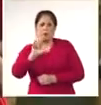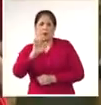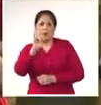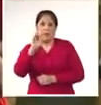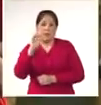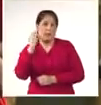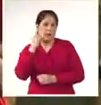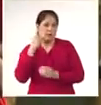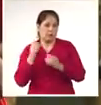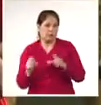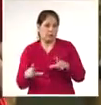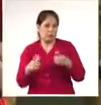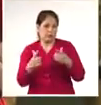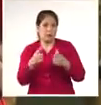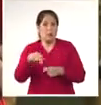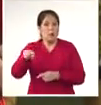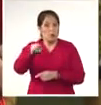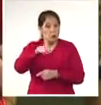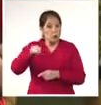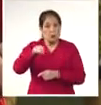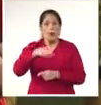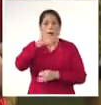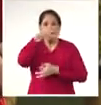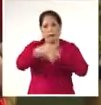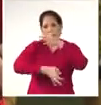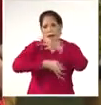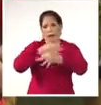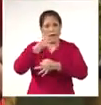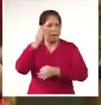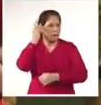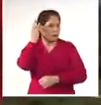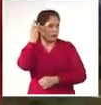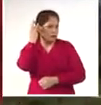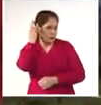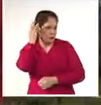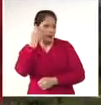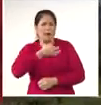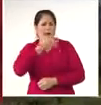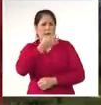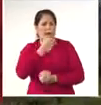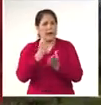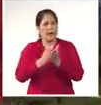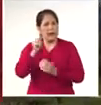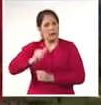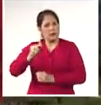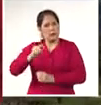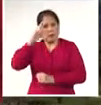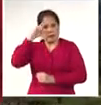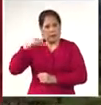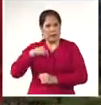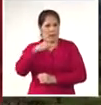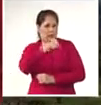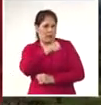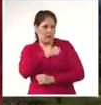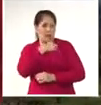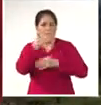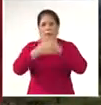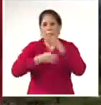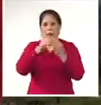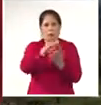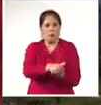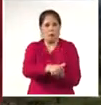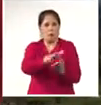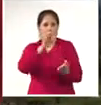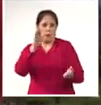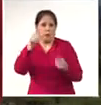décadas. En nombre de todos, se dirigió a los presentes Dianelis Jorge Gamboa, estudiante de medicina, para hacer público el compromiso